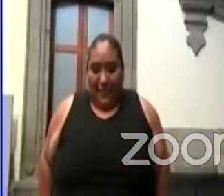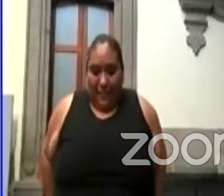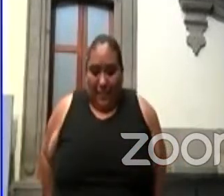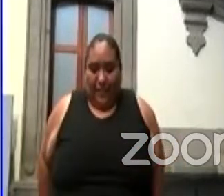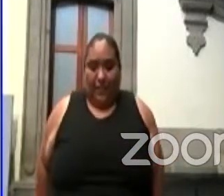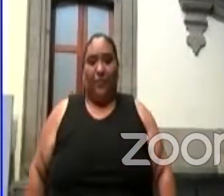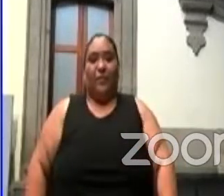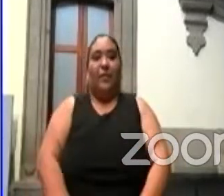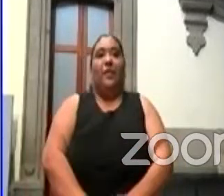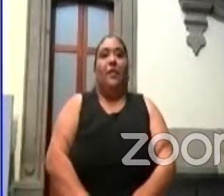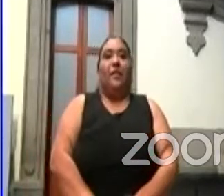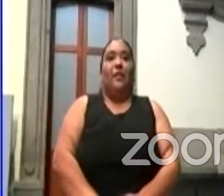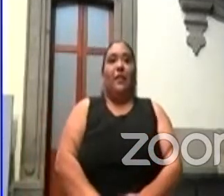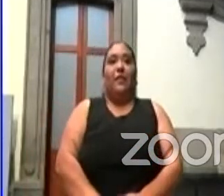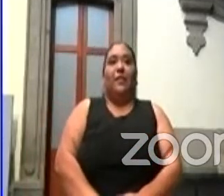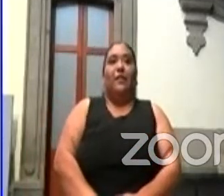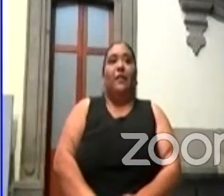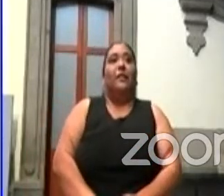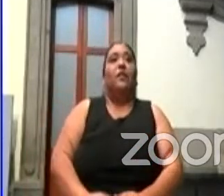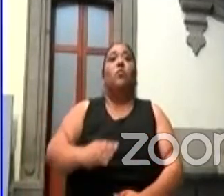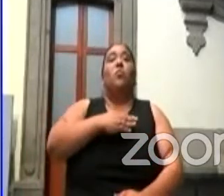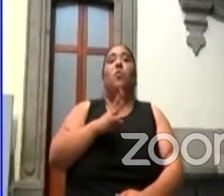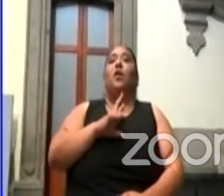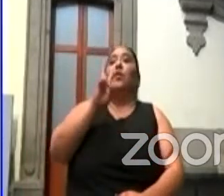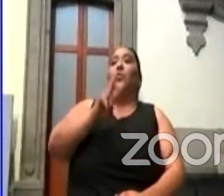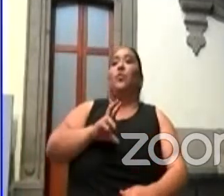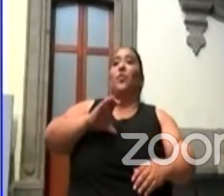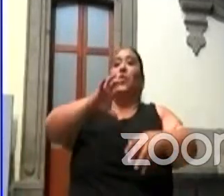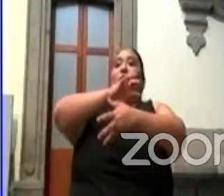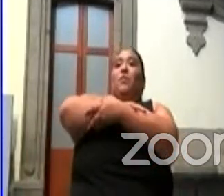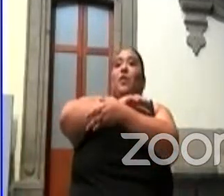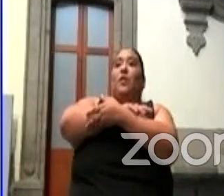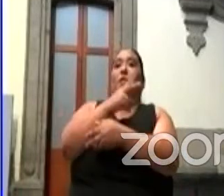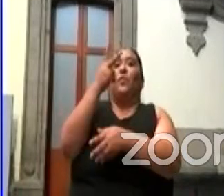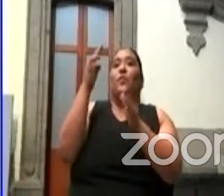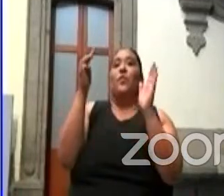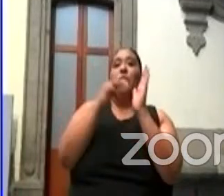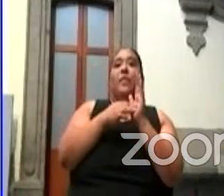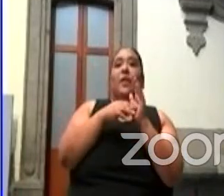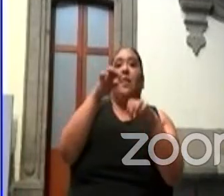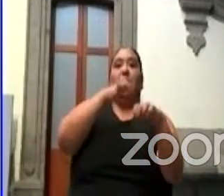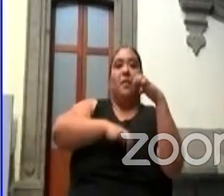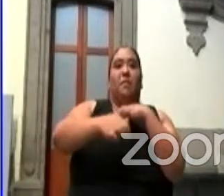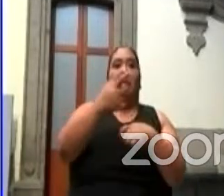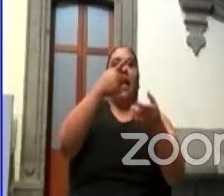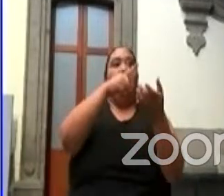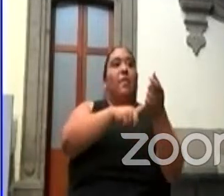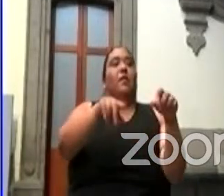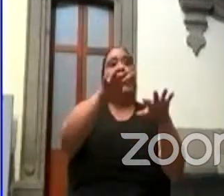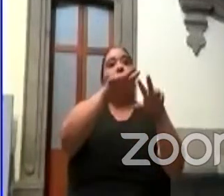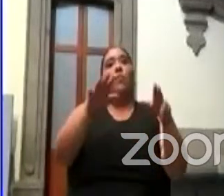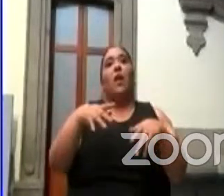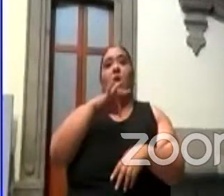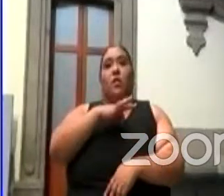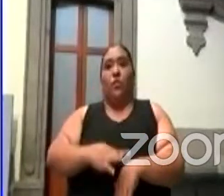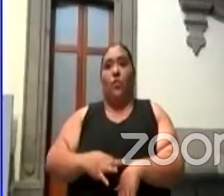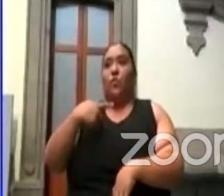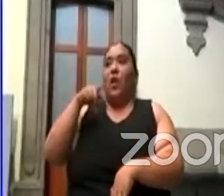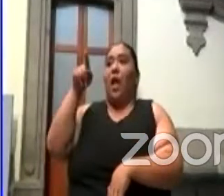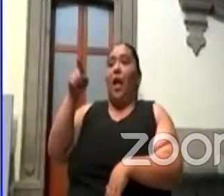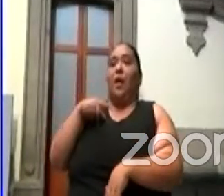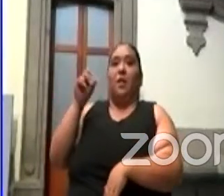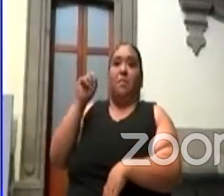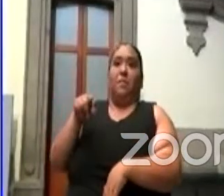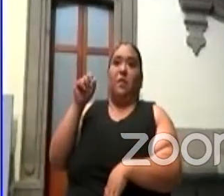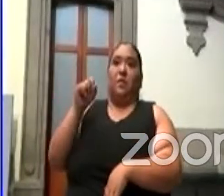Bueno, este es un convenio con 2,000 empresas que están en el Valle de Toluca, los cuales ellos mismos van a poner una